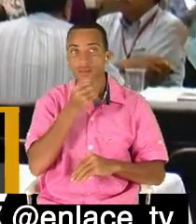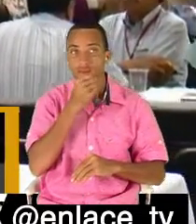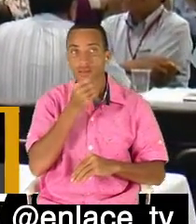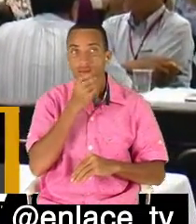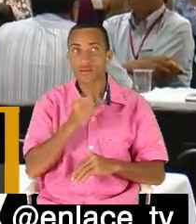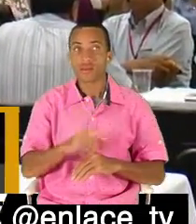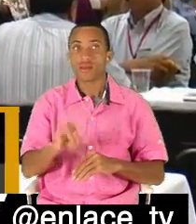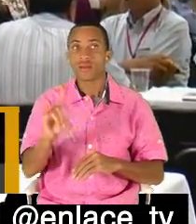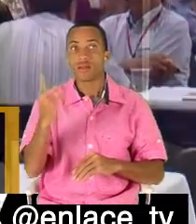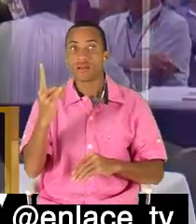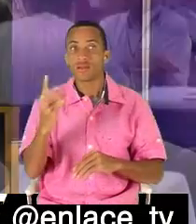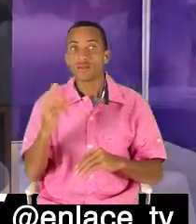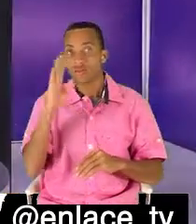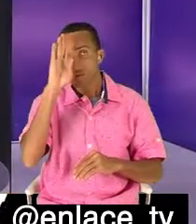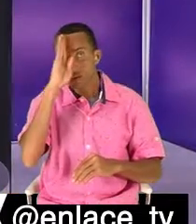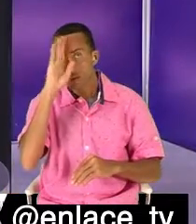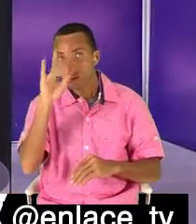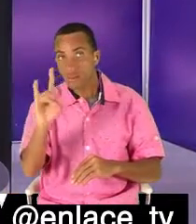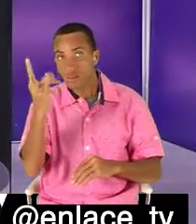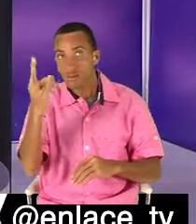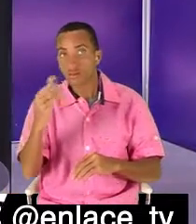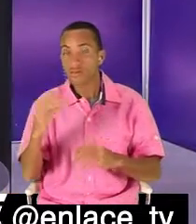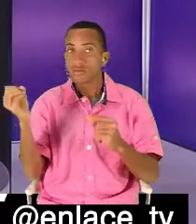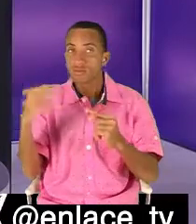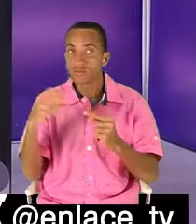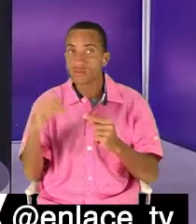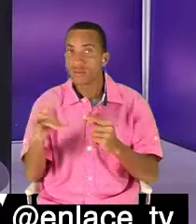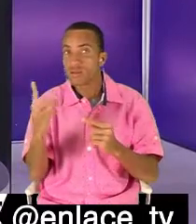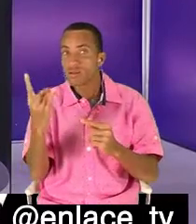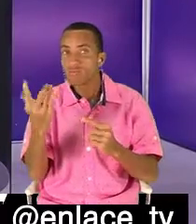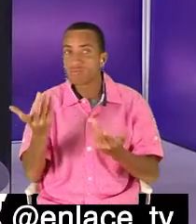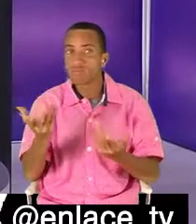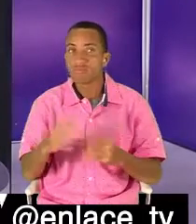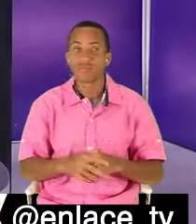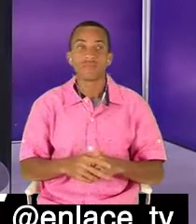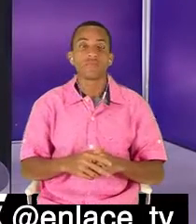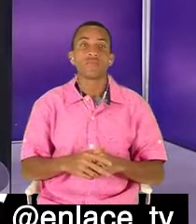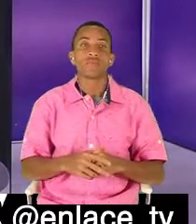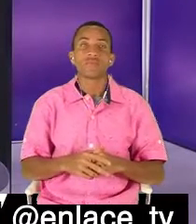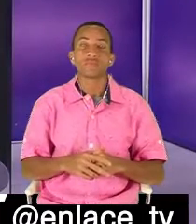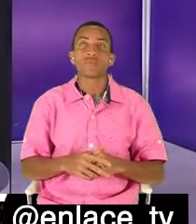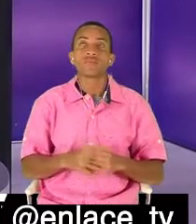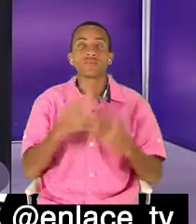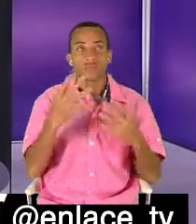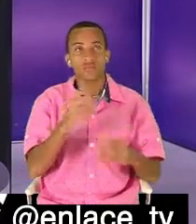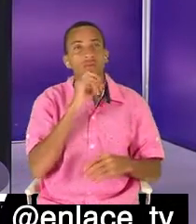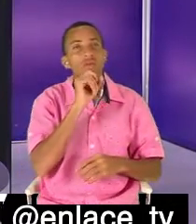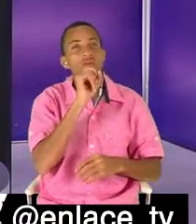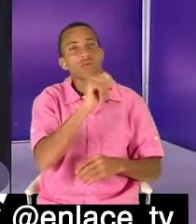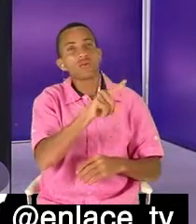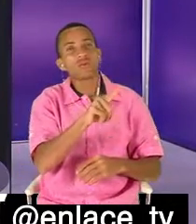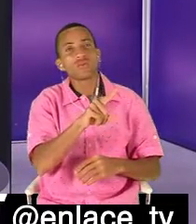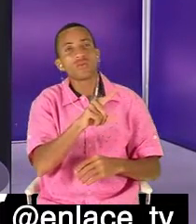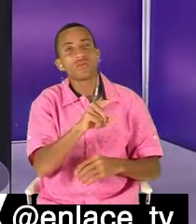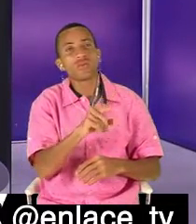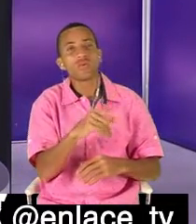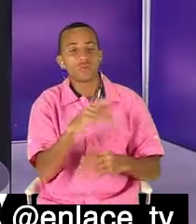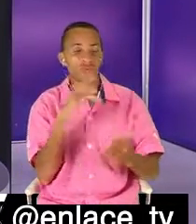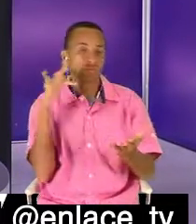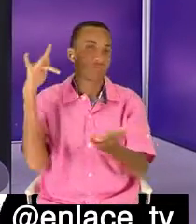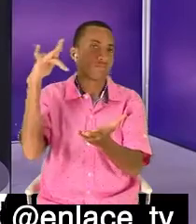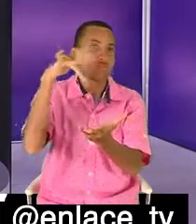¿alguna inquietud desde estudio sobre esta convocatoria? Así es, Pedro, quiero preguntarle acerca de la